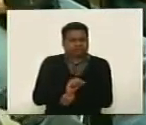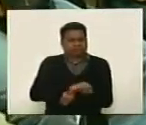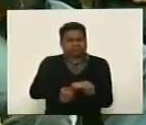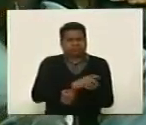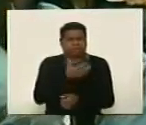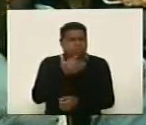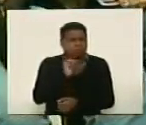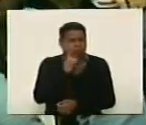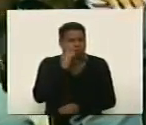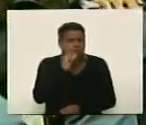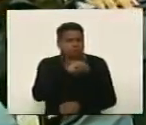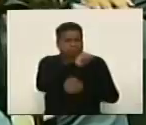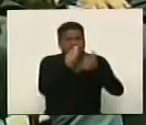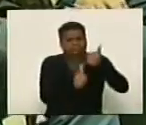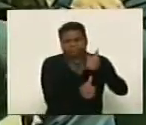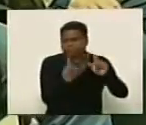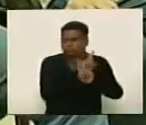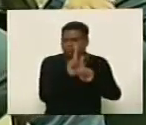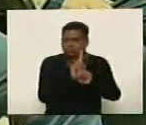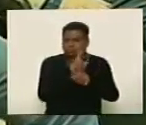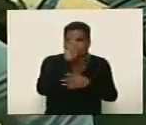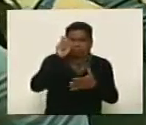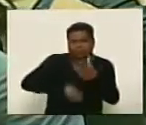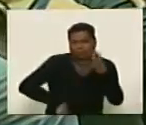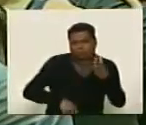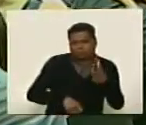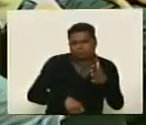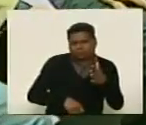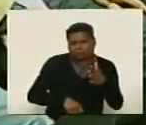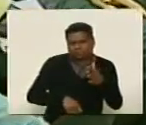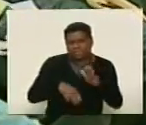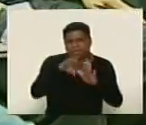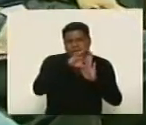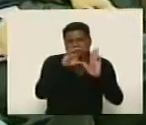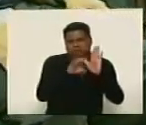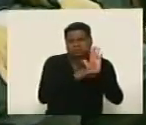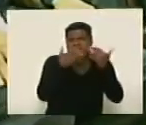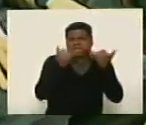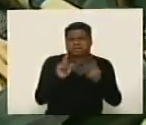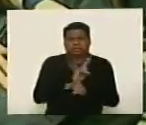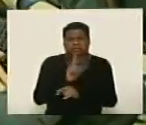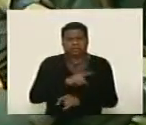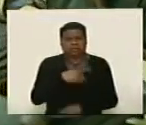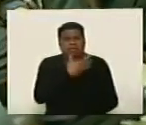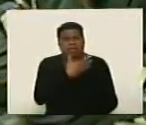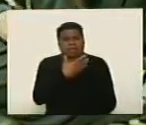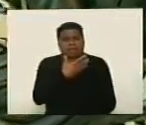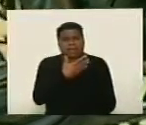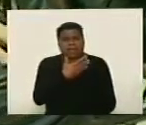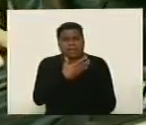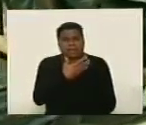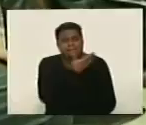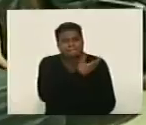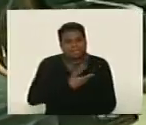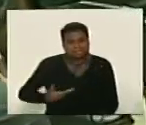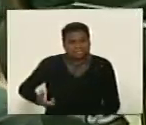República. Para una sola persona modificaron esa constitución. Aquí no, el presidente Hugo Chávez dejó abierta la posibilidad